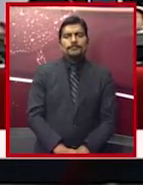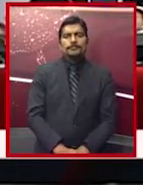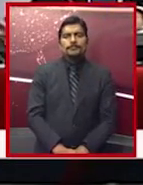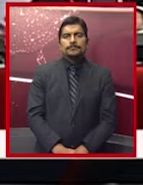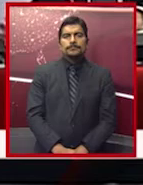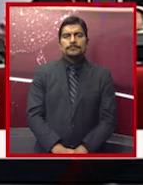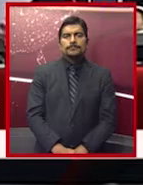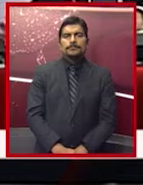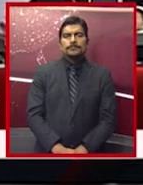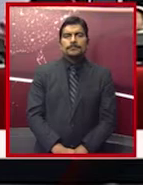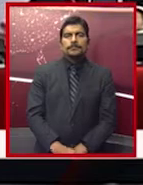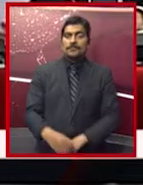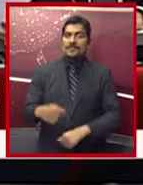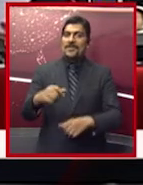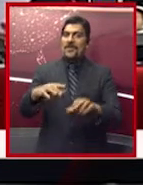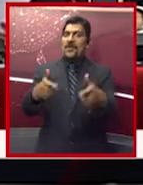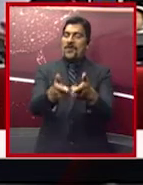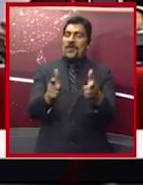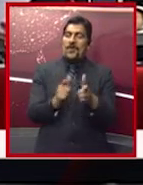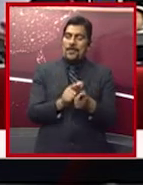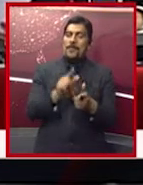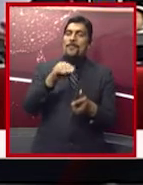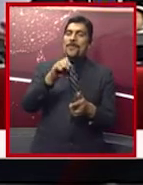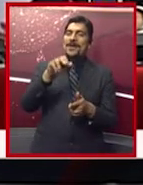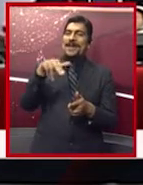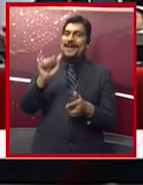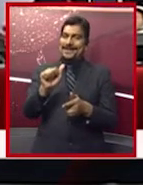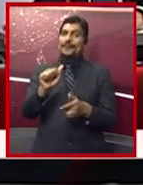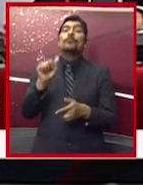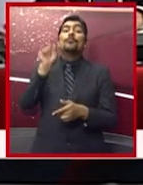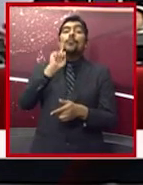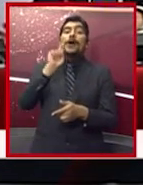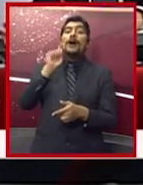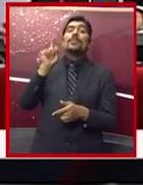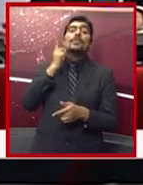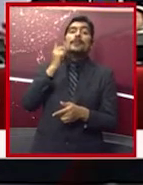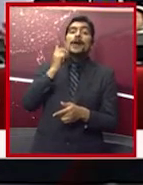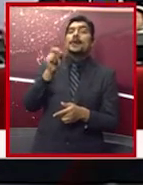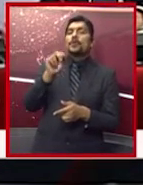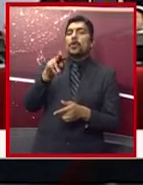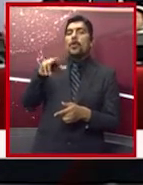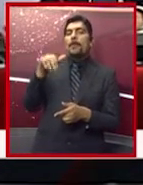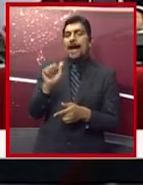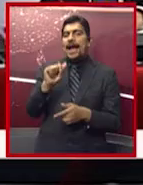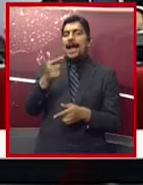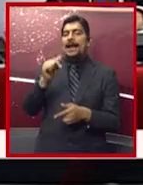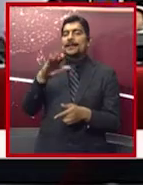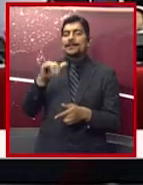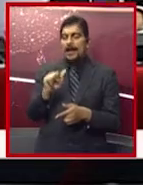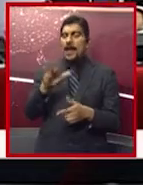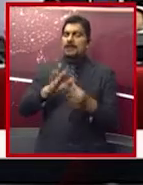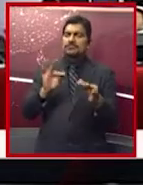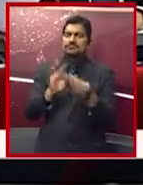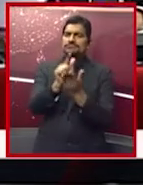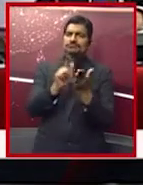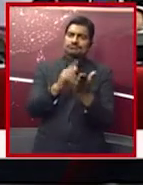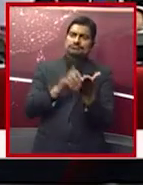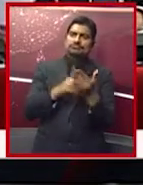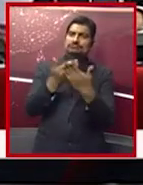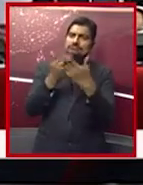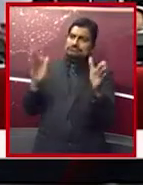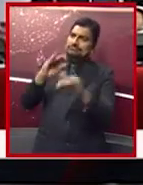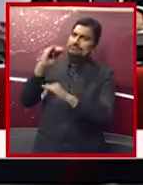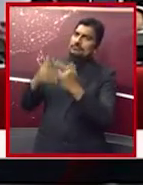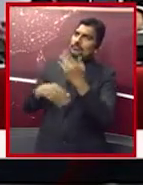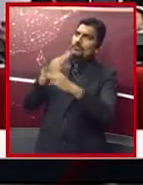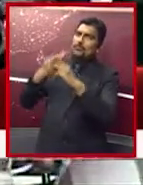La coordinadora del grupo parlamentario de Morena, la diputada Norma Rocío Nale García, destacó que en la reforma energética se abre el mercado de los